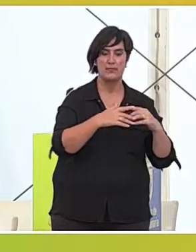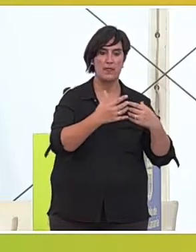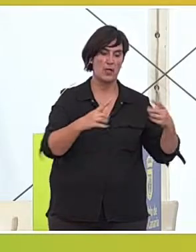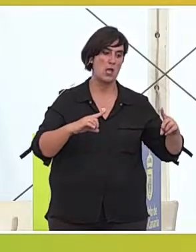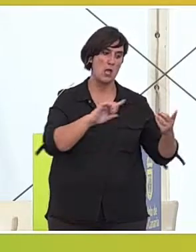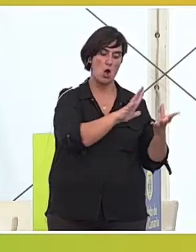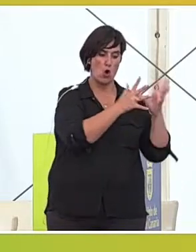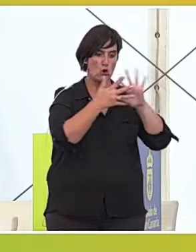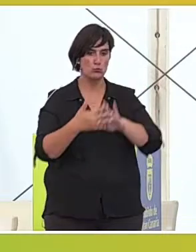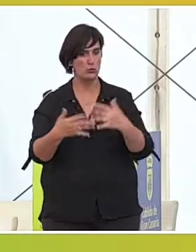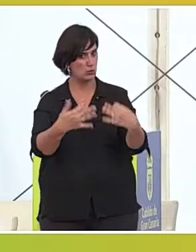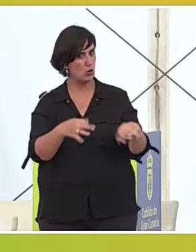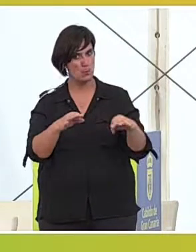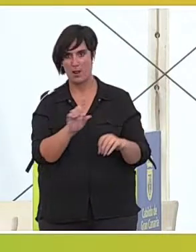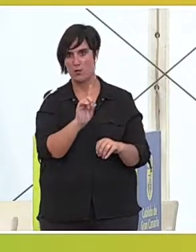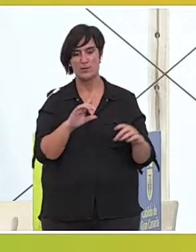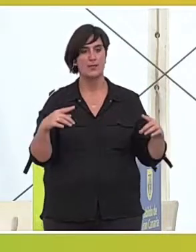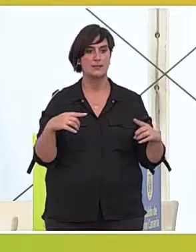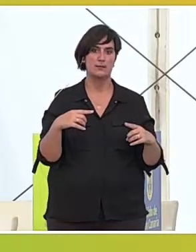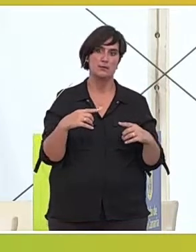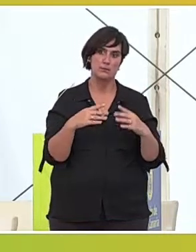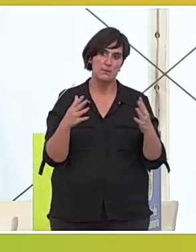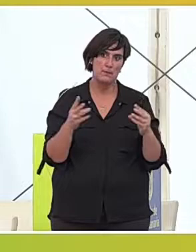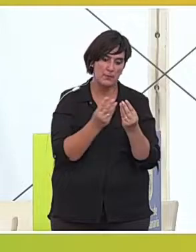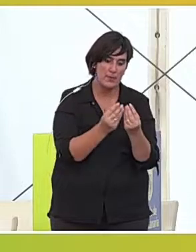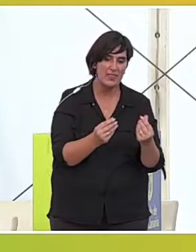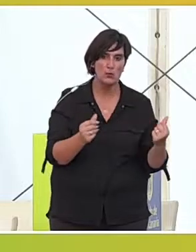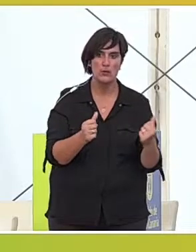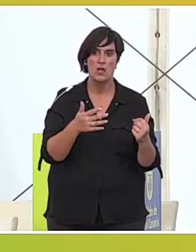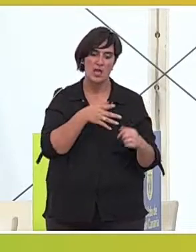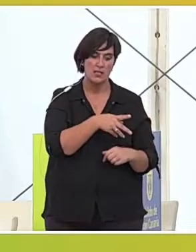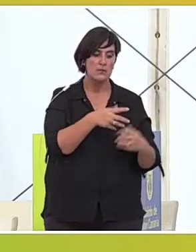convencional, que funcionan pues, en torno al